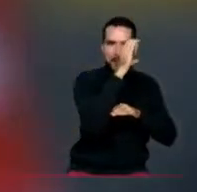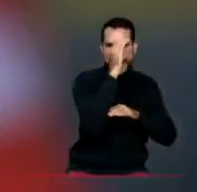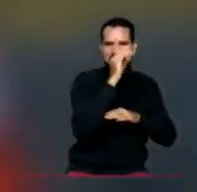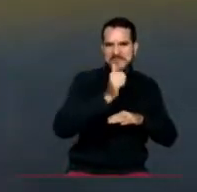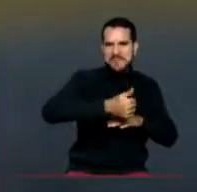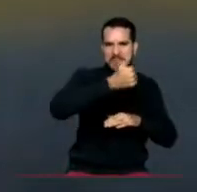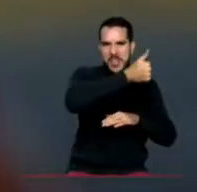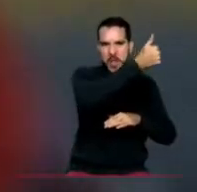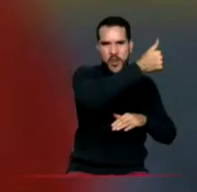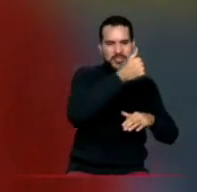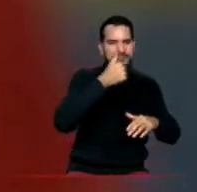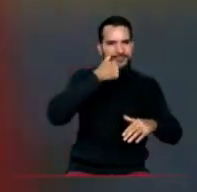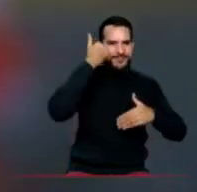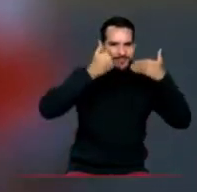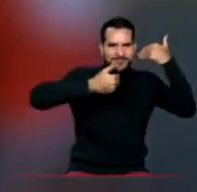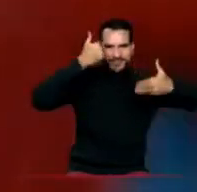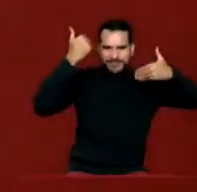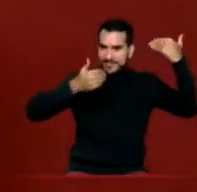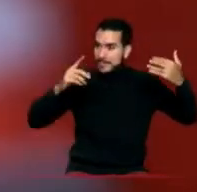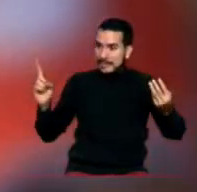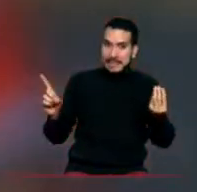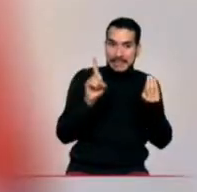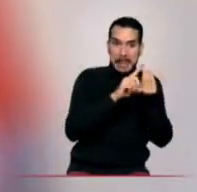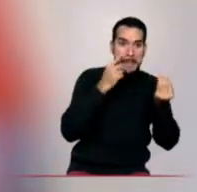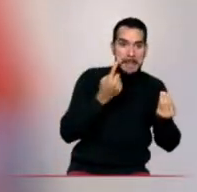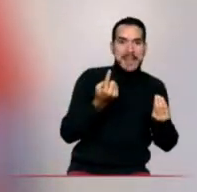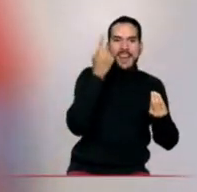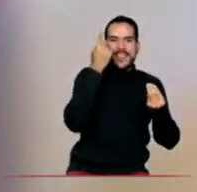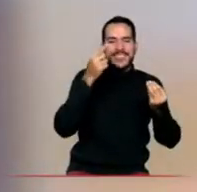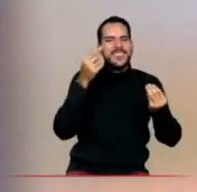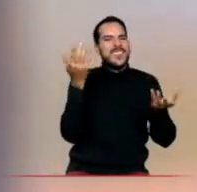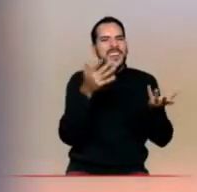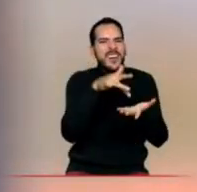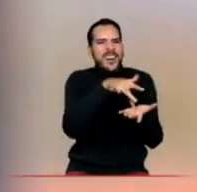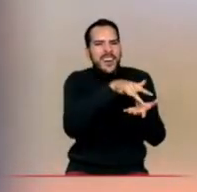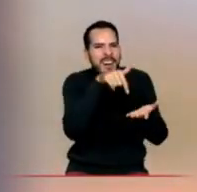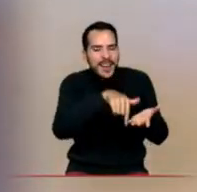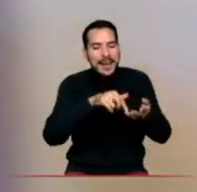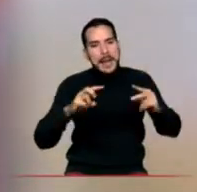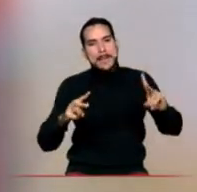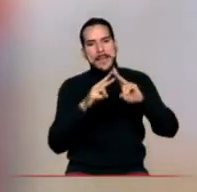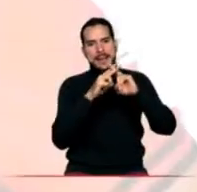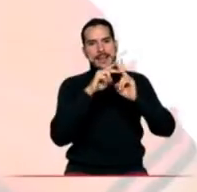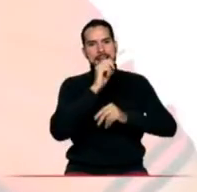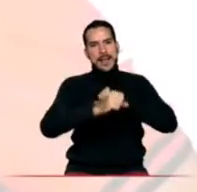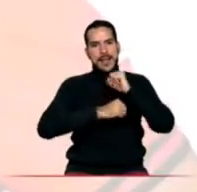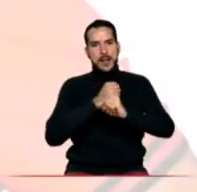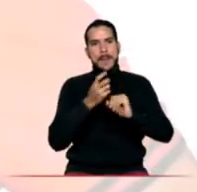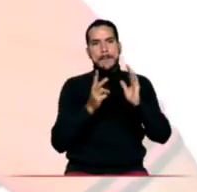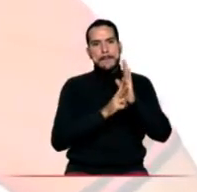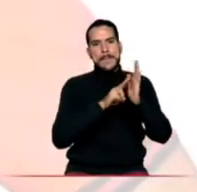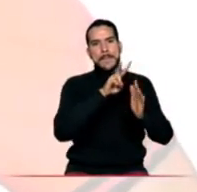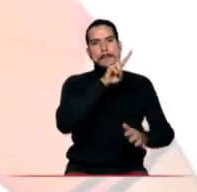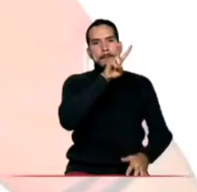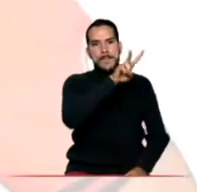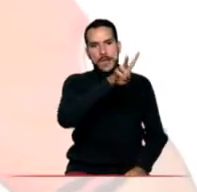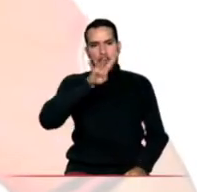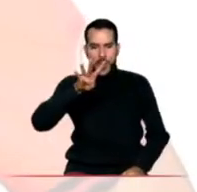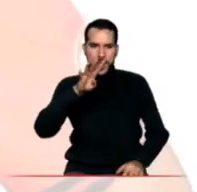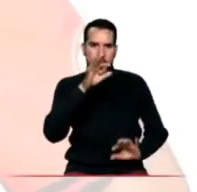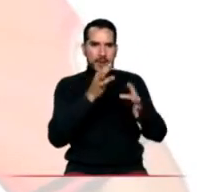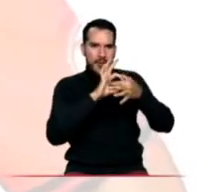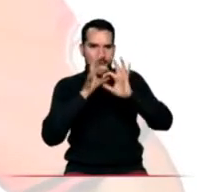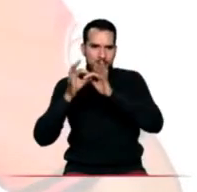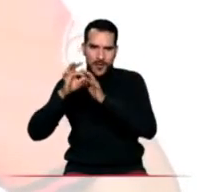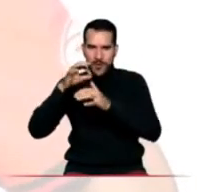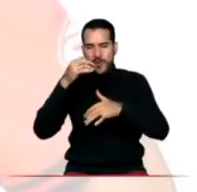prepara para participar aquí en París en los Juegos Olímpicos 2024 en la práctica de fútbol en la